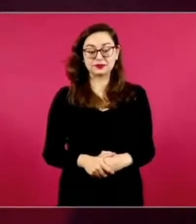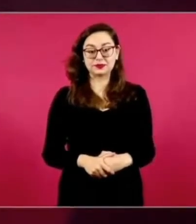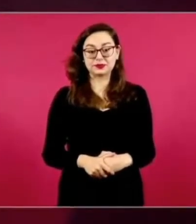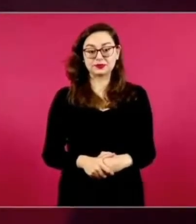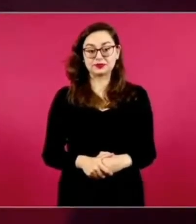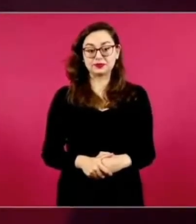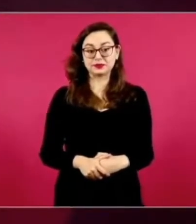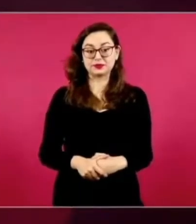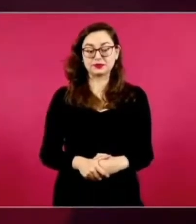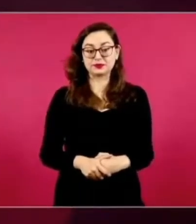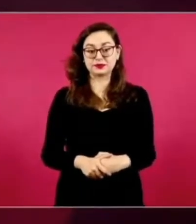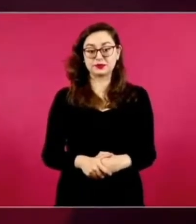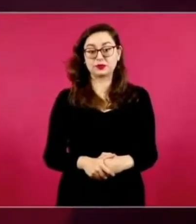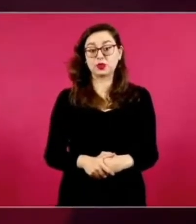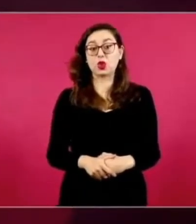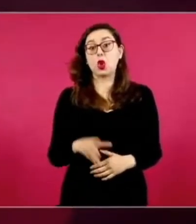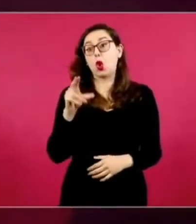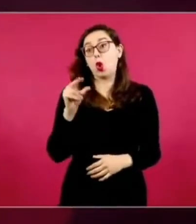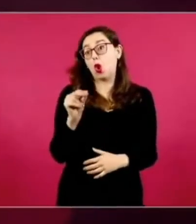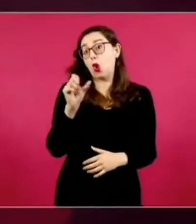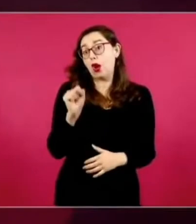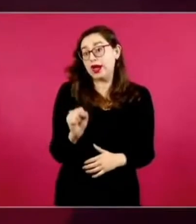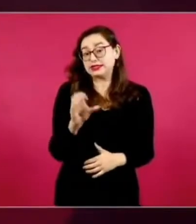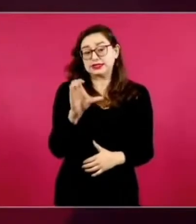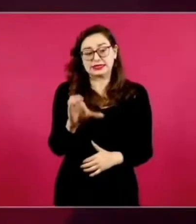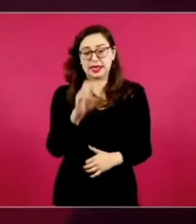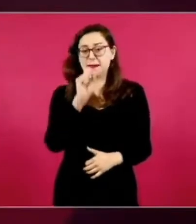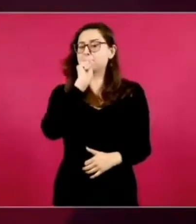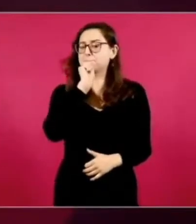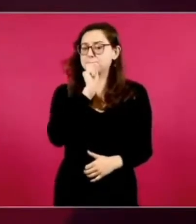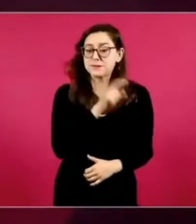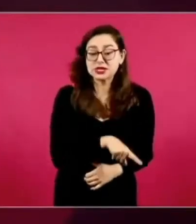las llamadas organizaciones de la sociedad civil,